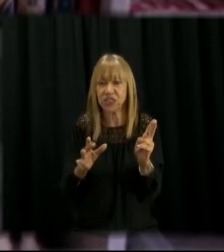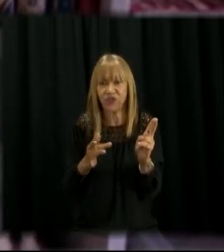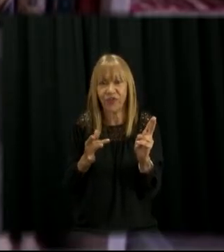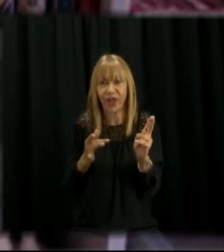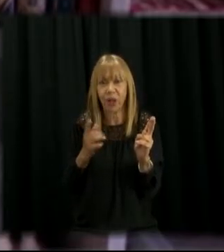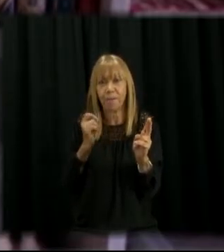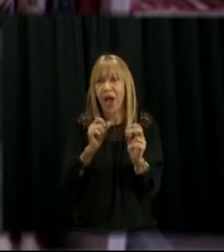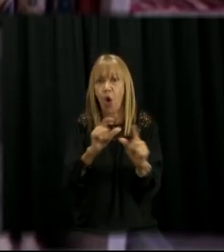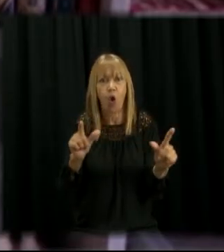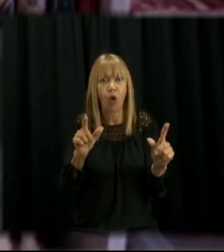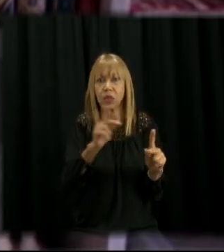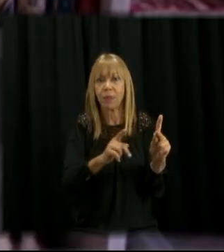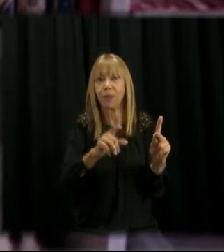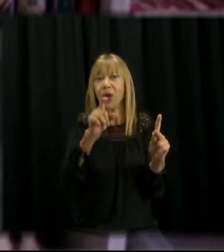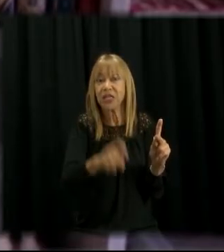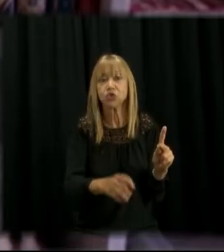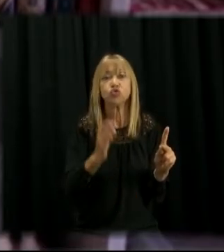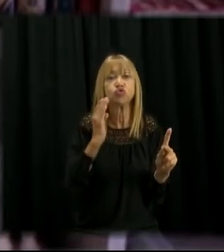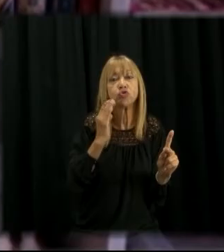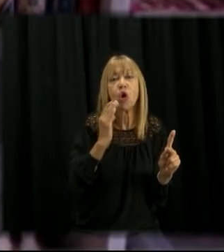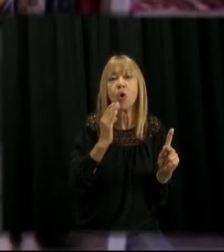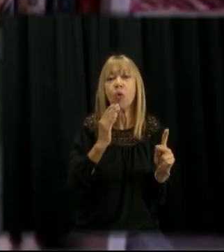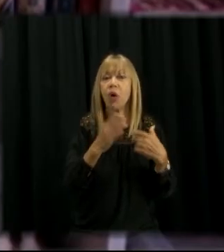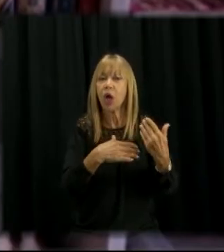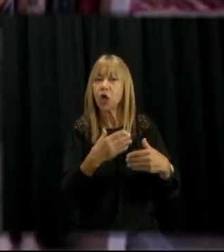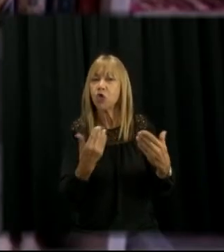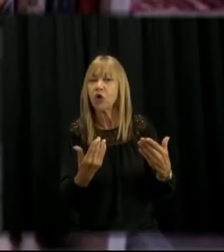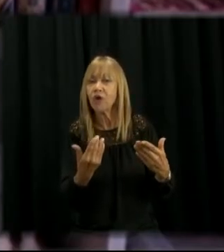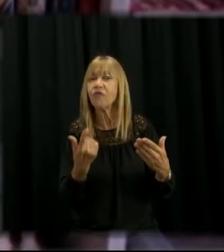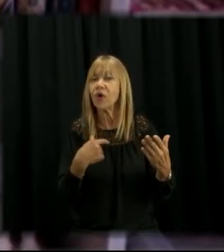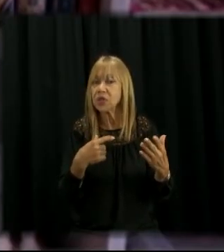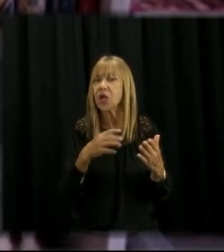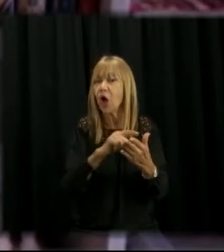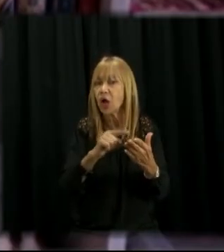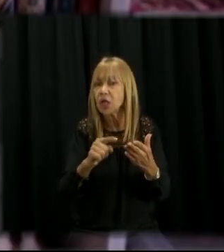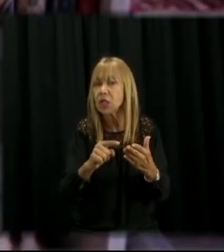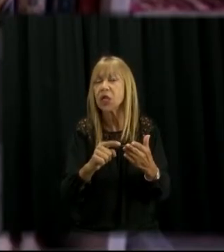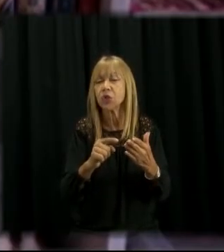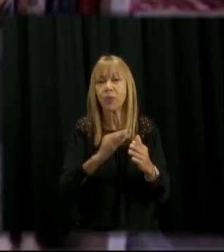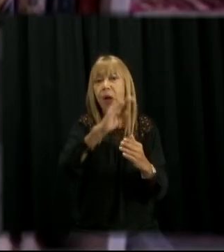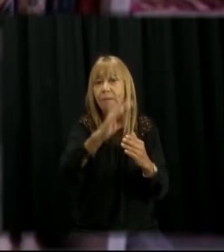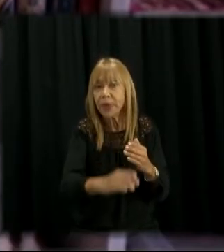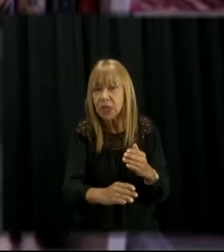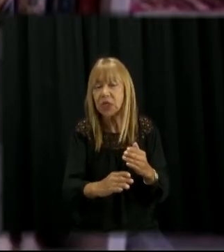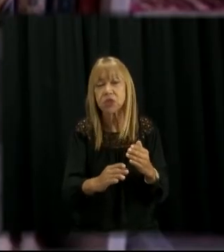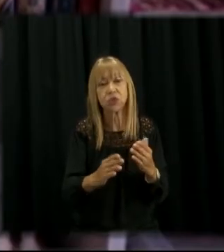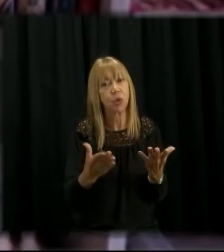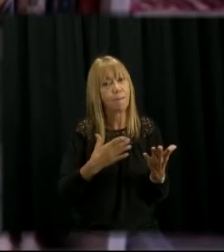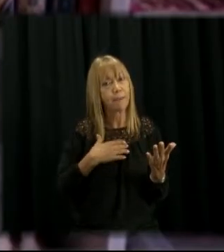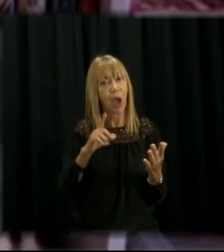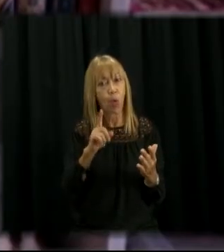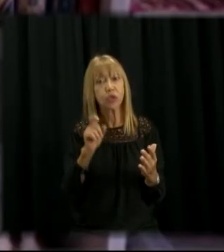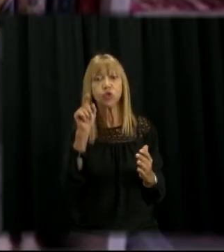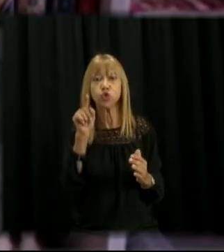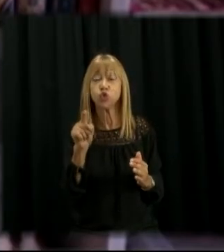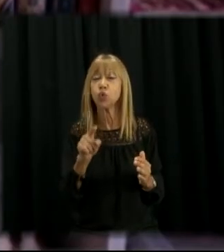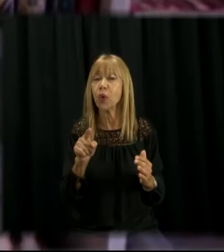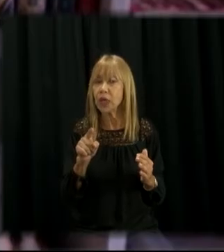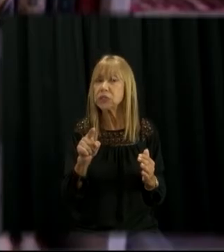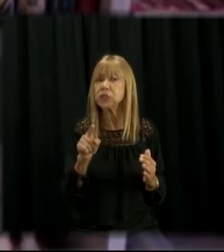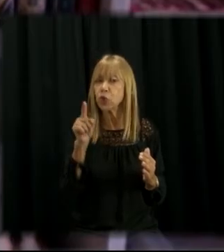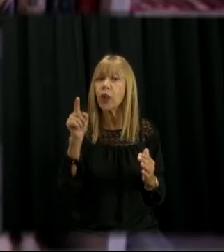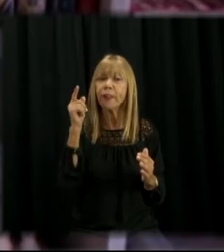urgencia se siente por toda la gente que tiene que saber para que los estados financieros auditados sean completados.